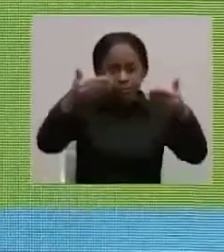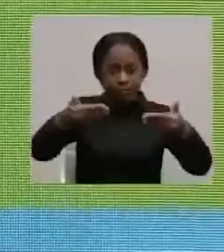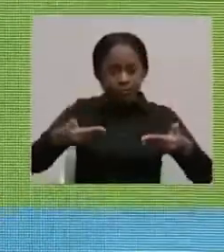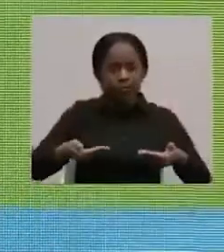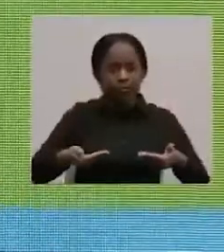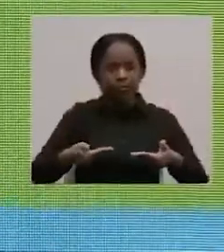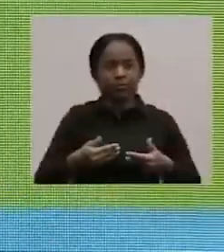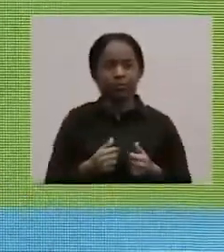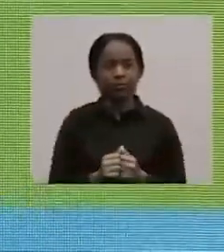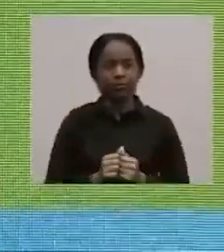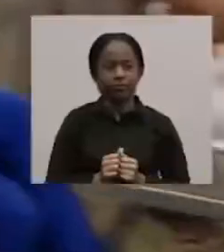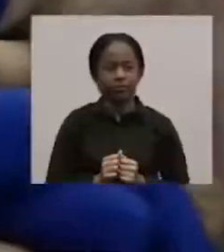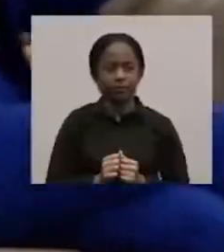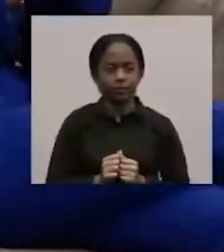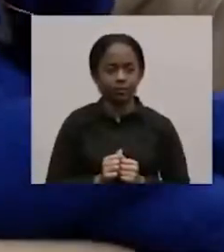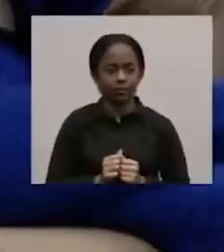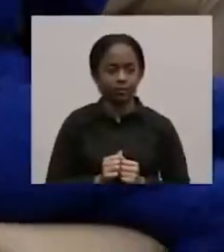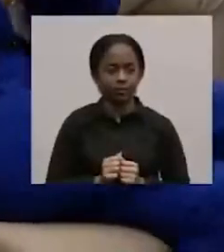bienvenidos.